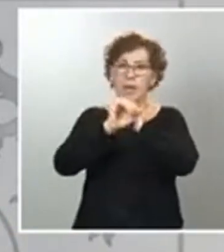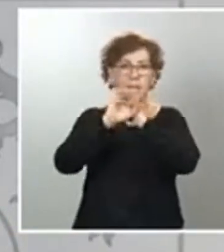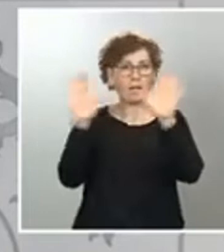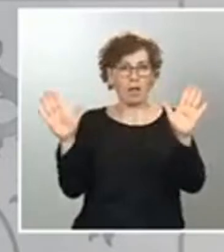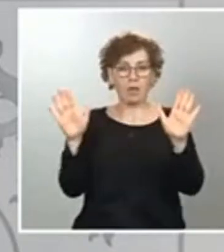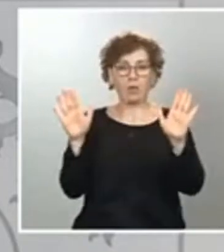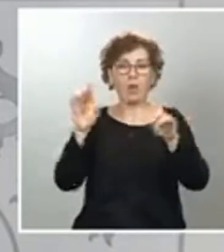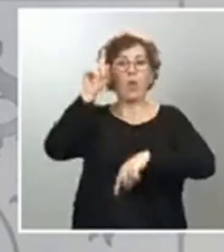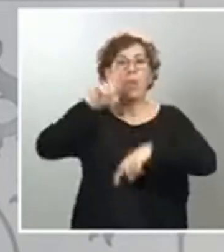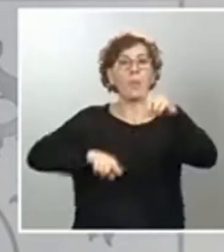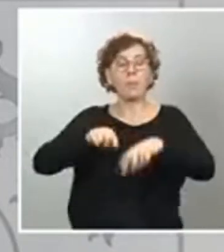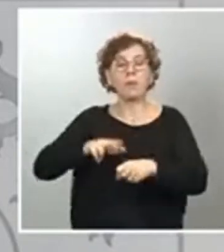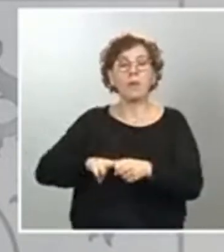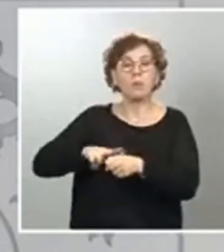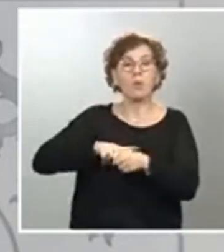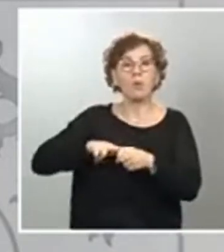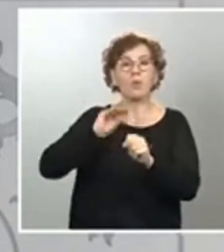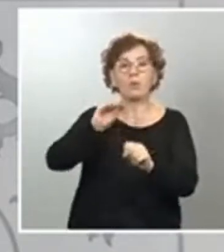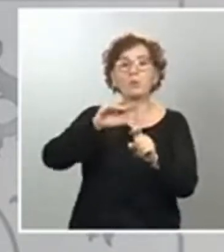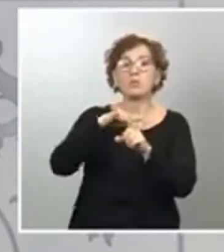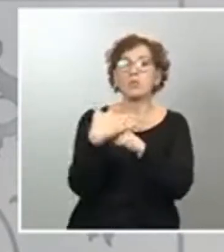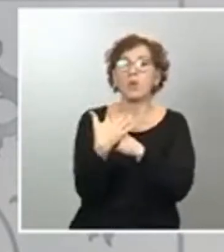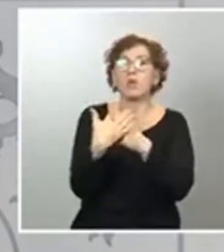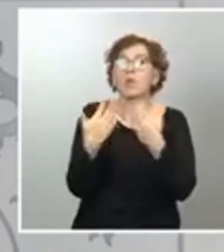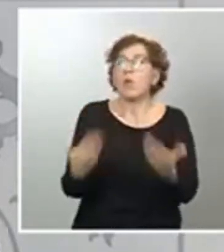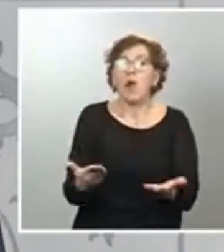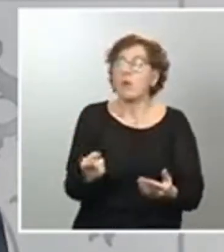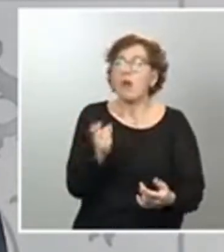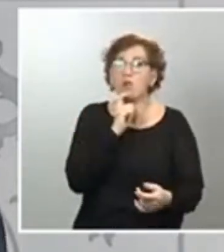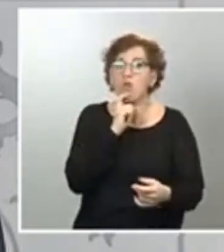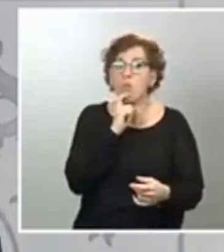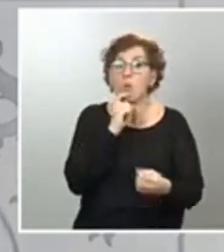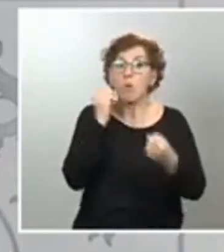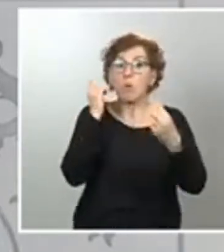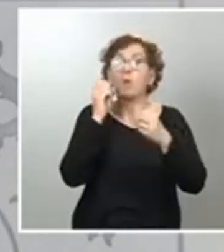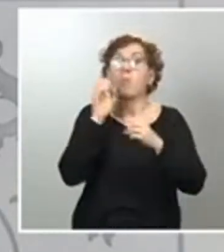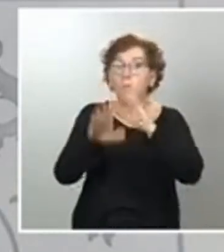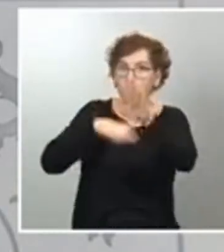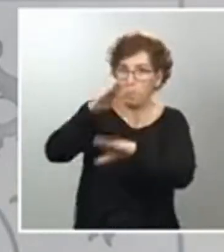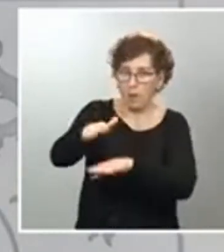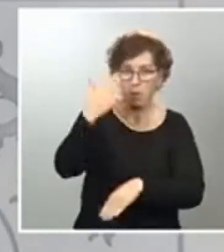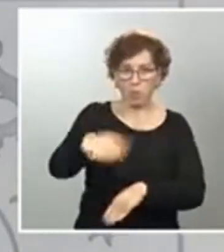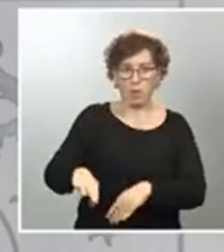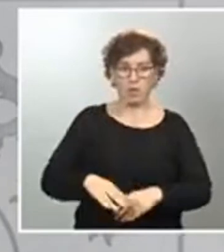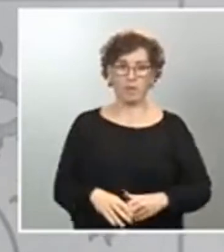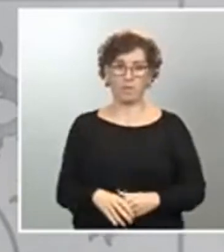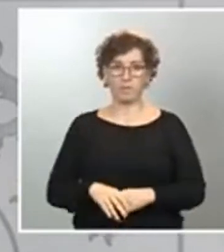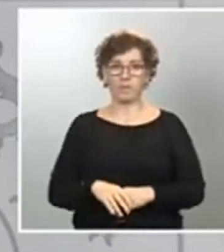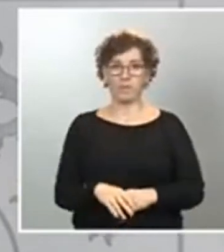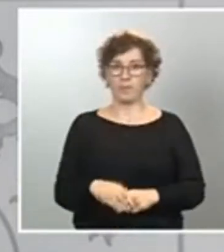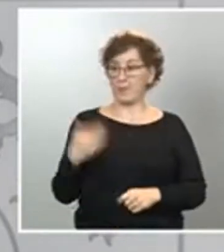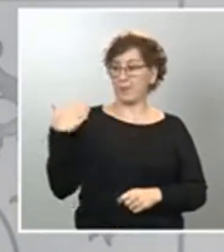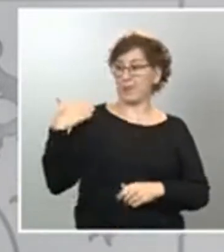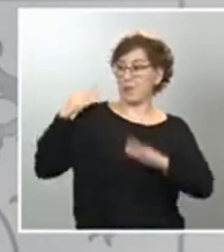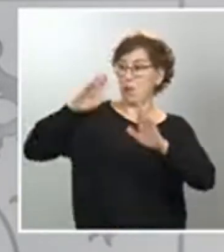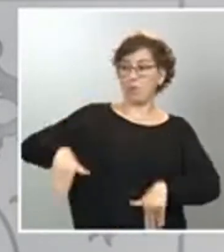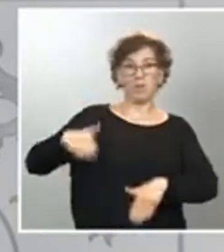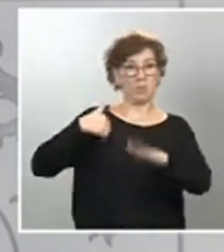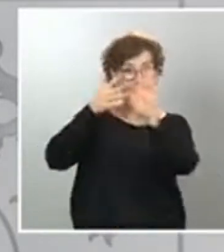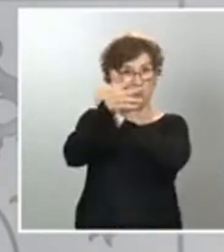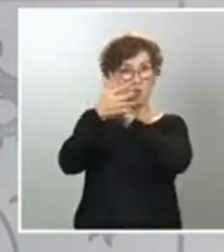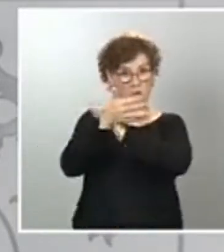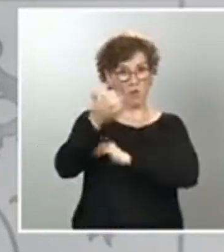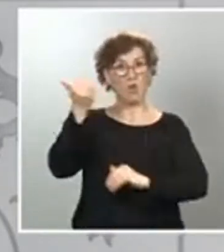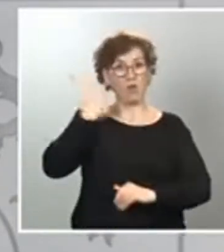cada provincia o cada unidad territorial para avanzar. En mi última comparecencia hice referencia a ese panel integral de marcadores, que